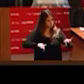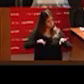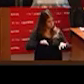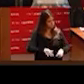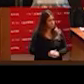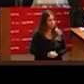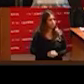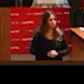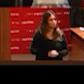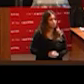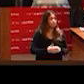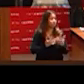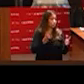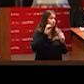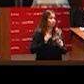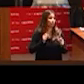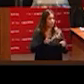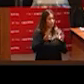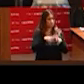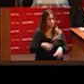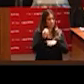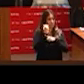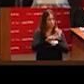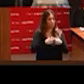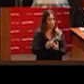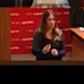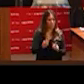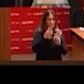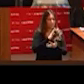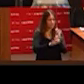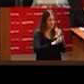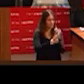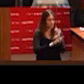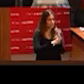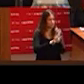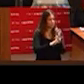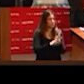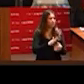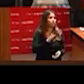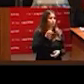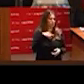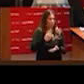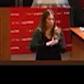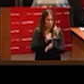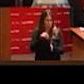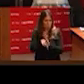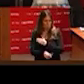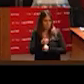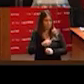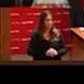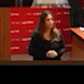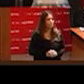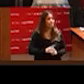colocación proporcionar una estructura de apoyo a las familias Se ha hablado antes de ello y y luego incidir un poquito más